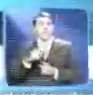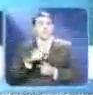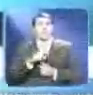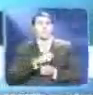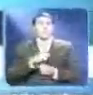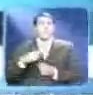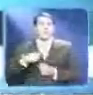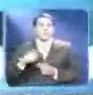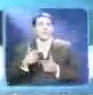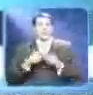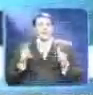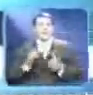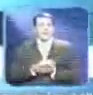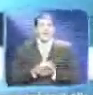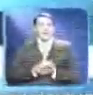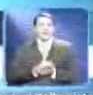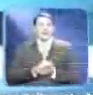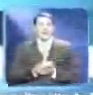de